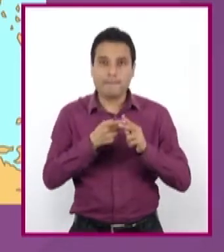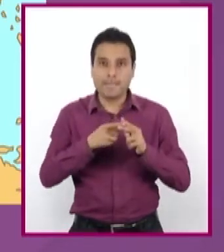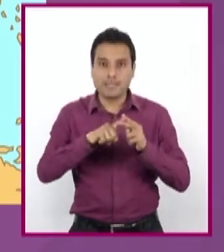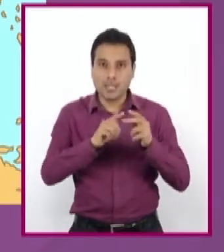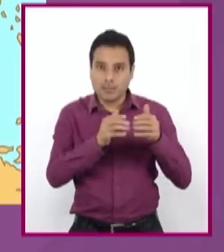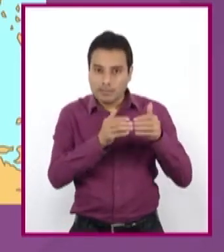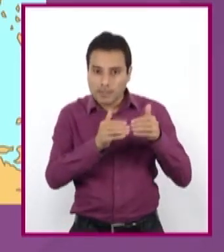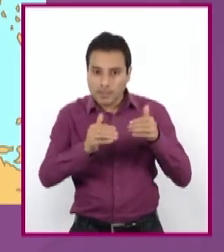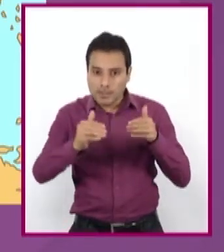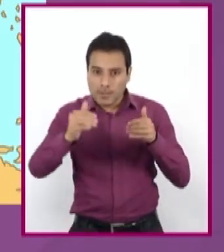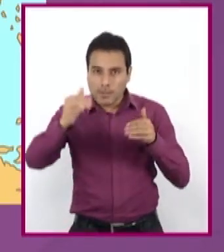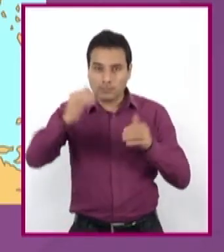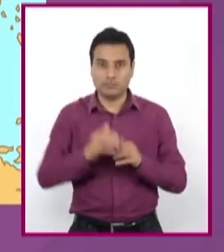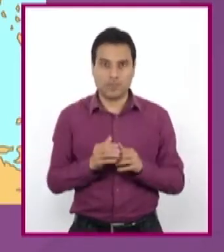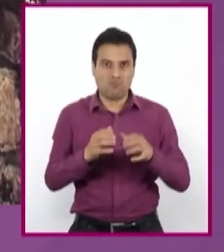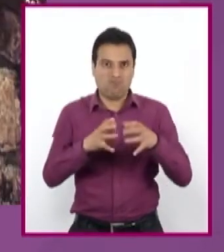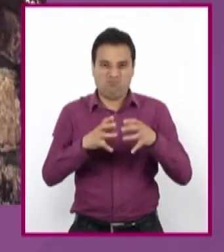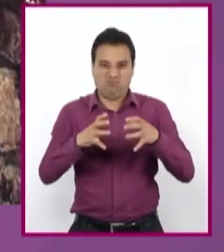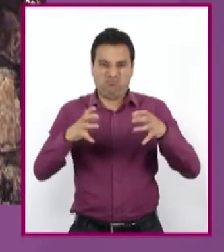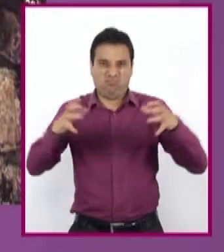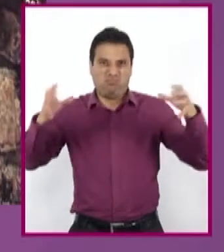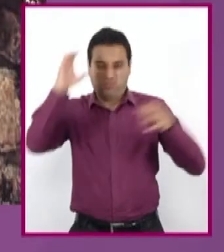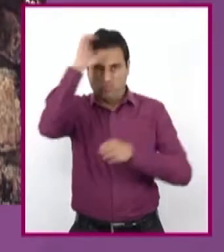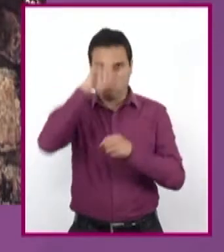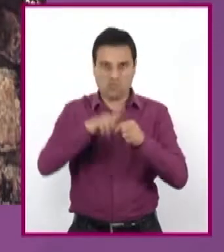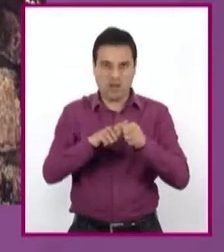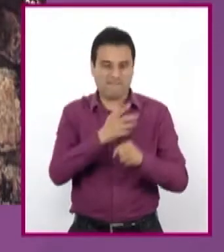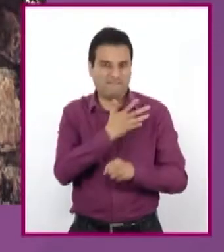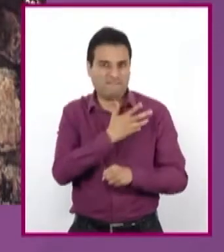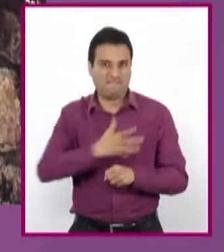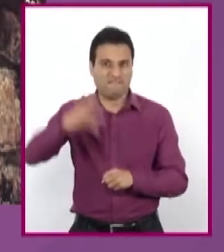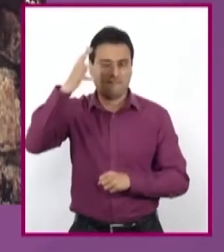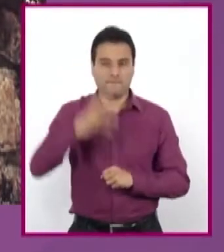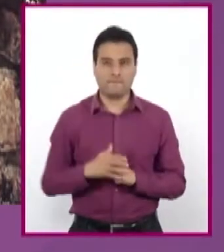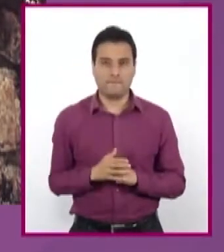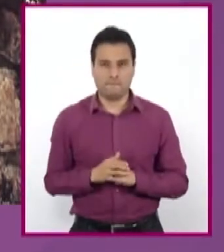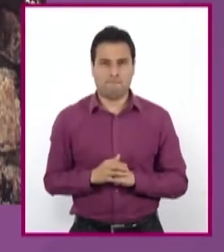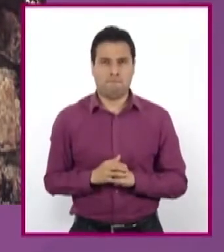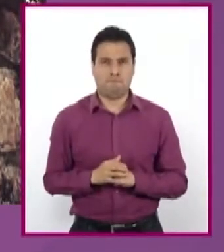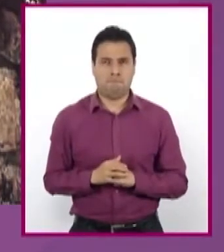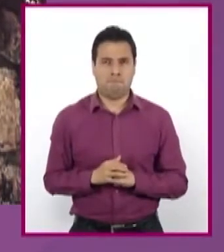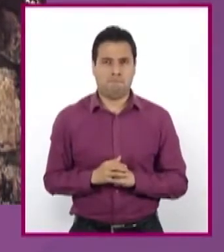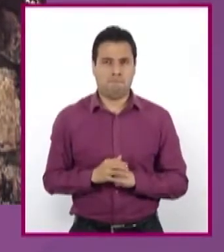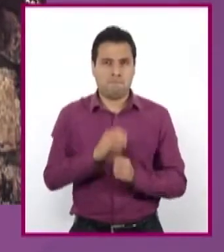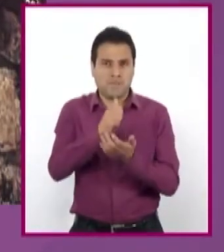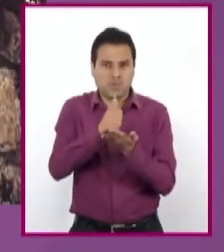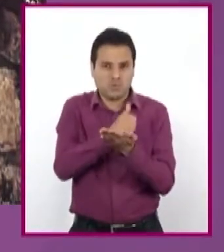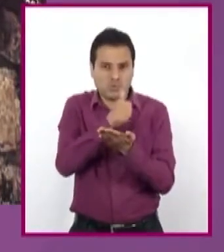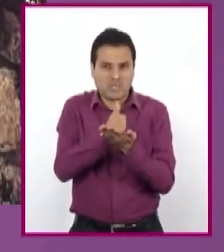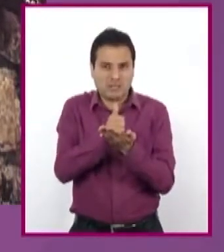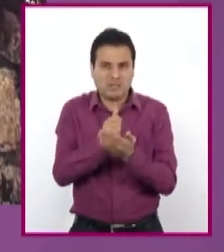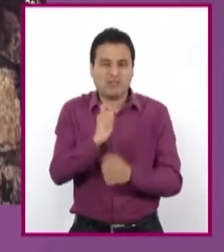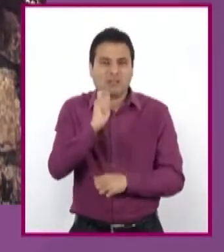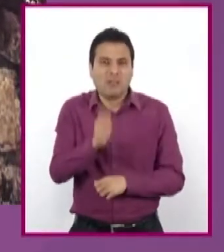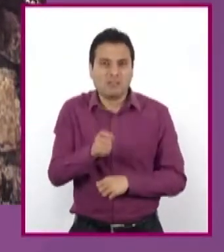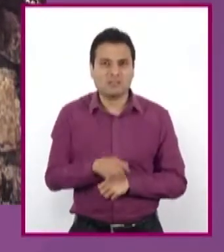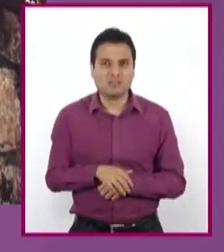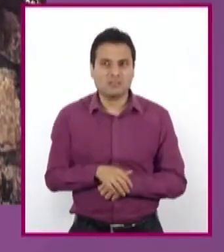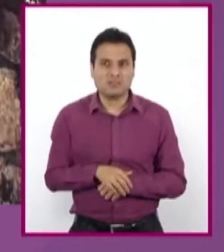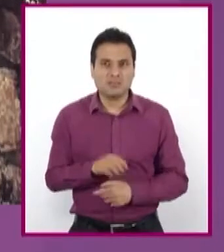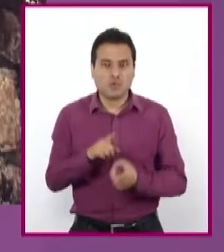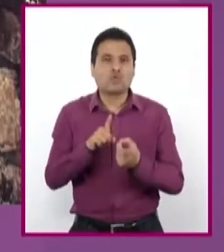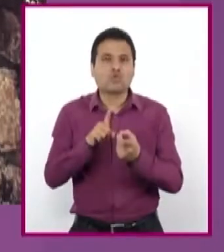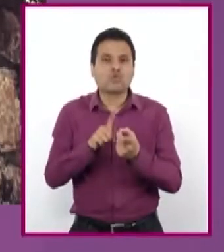esta super área cultural. Pero, ¿cuáles fueron esos centros y dónde se ubicaron?